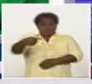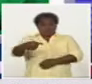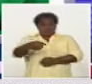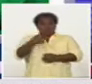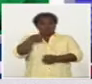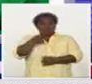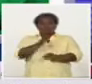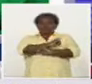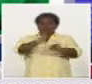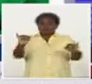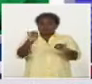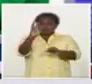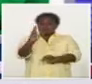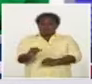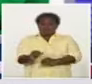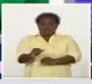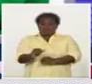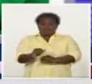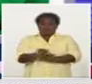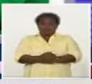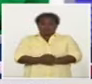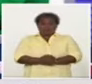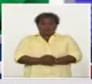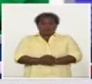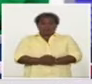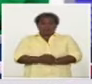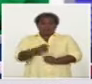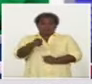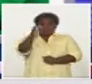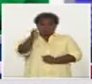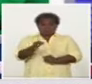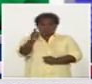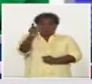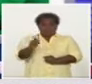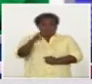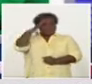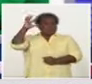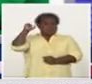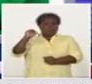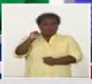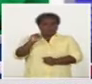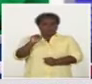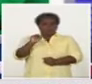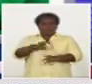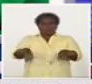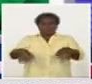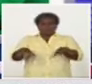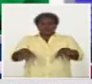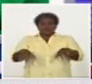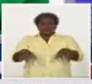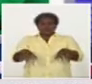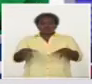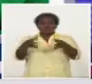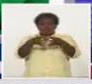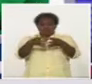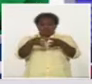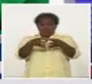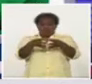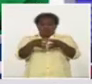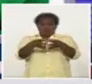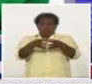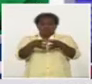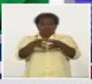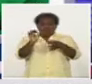cifra no por un problema sino para que realmente se vea cómo tenemos que proteger a este grupo de población, que